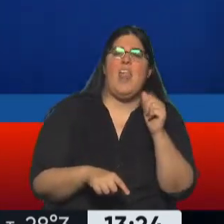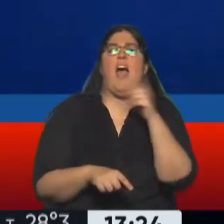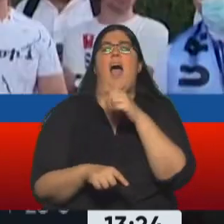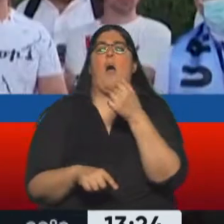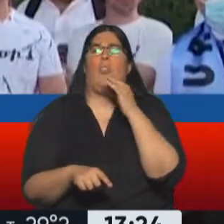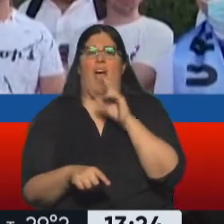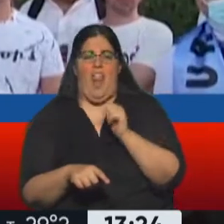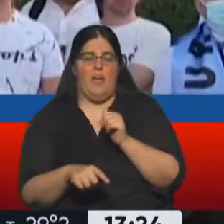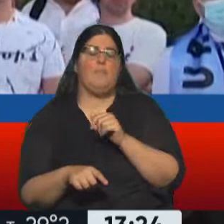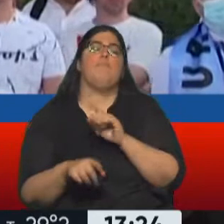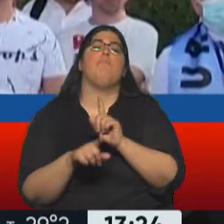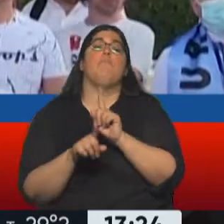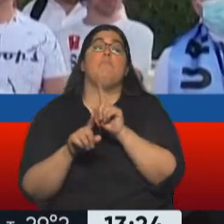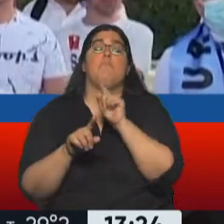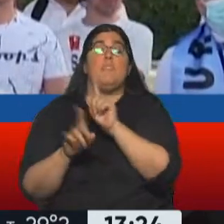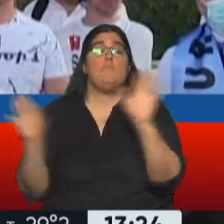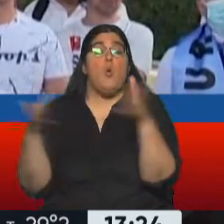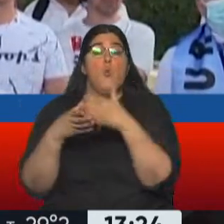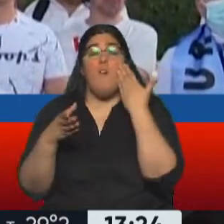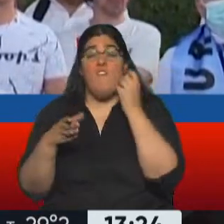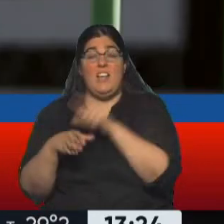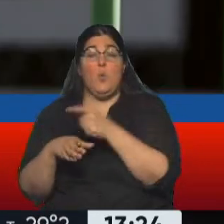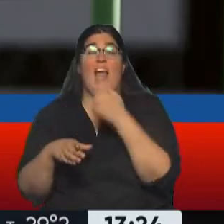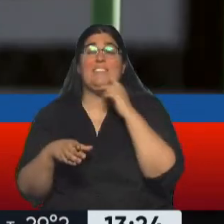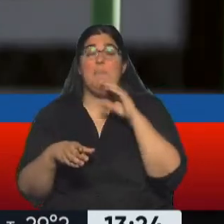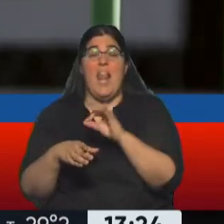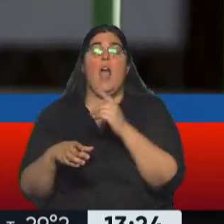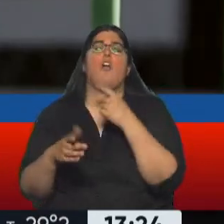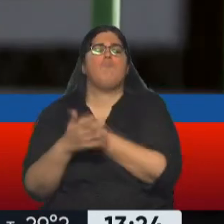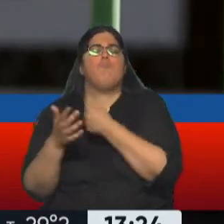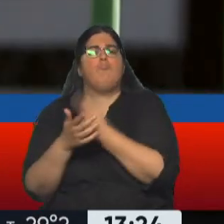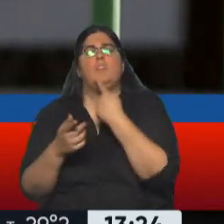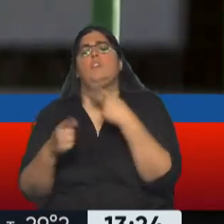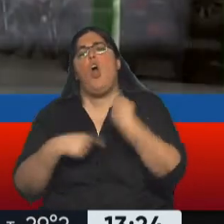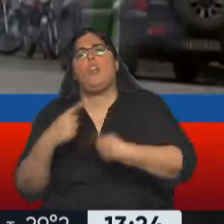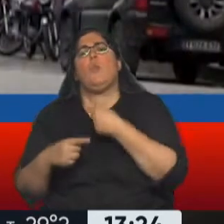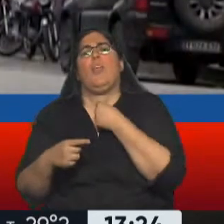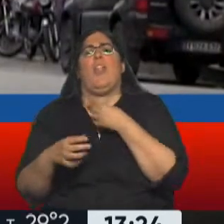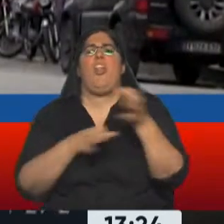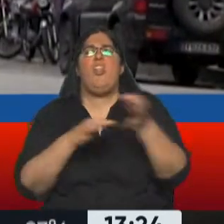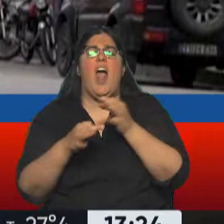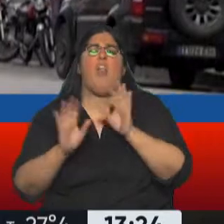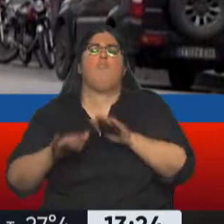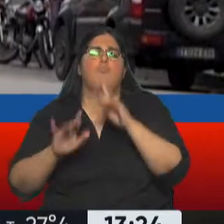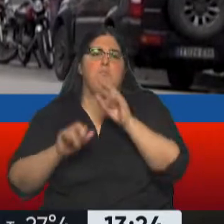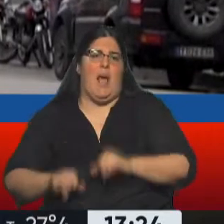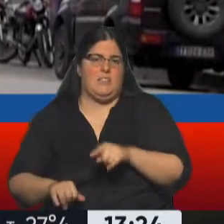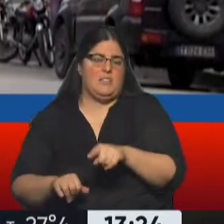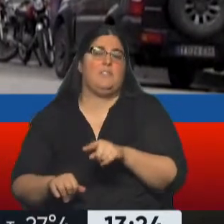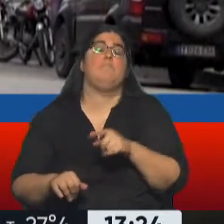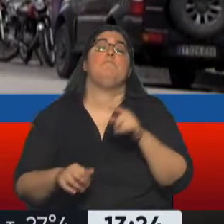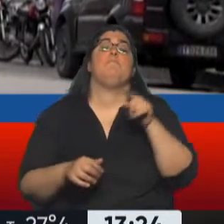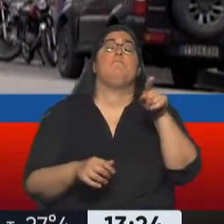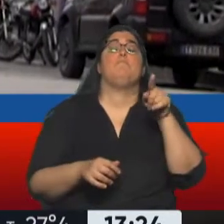convocó a continuar con los reclamos para exigir un cambio político y dialogado. Mientras tanto, La Habana celebra la